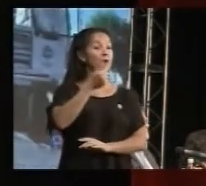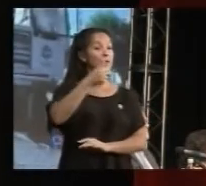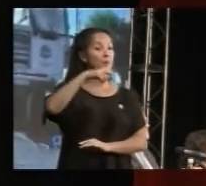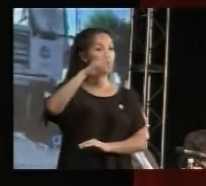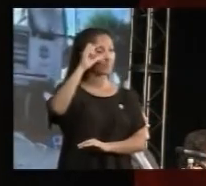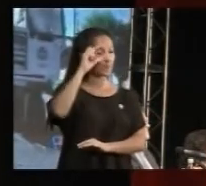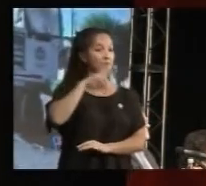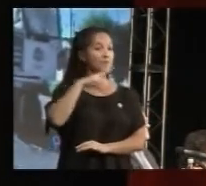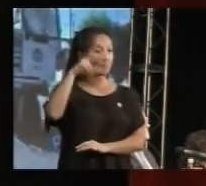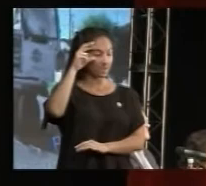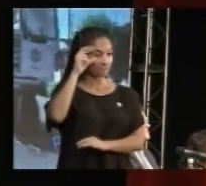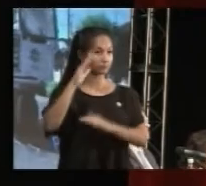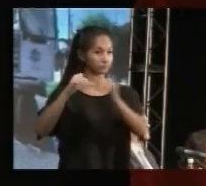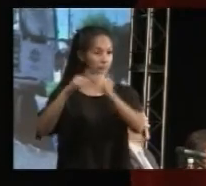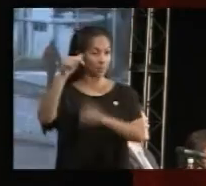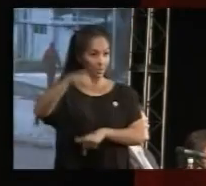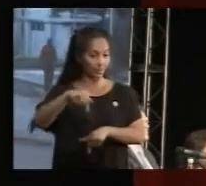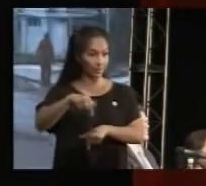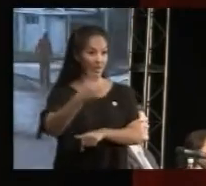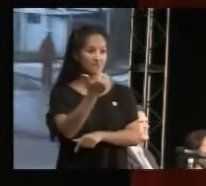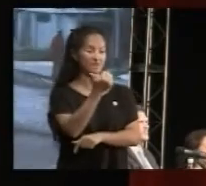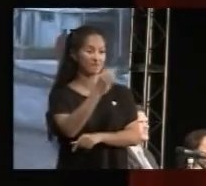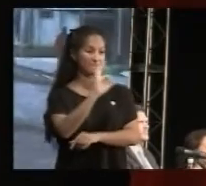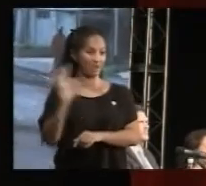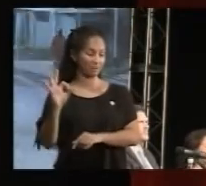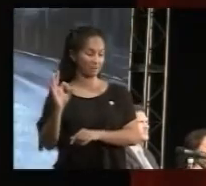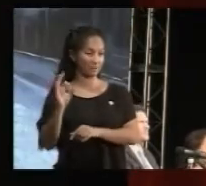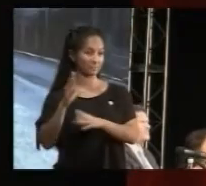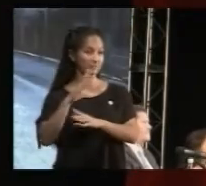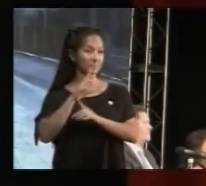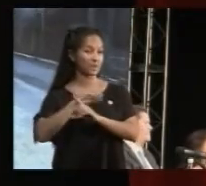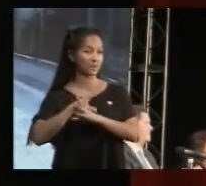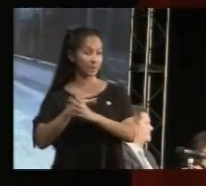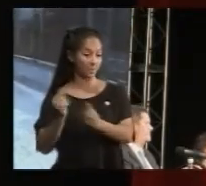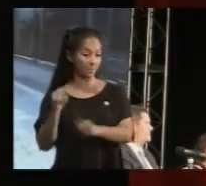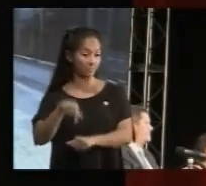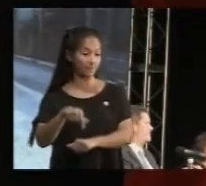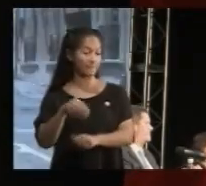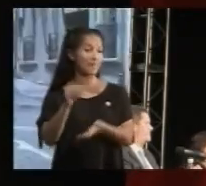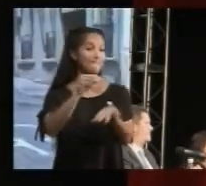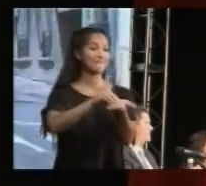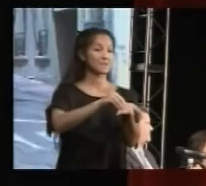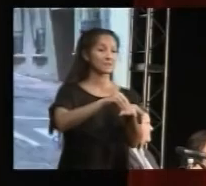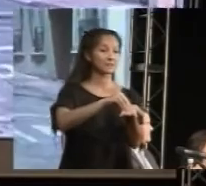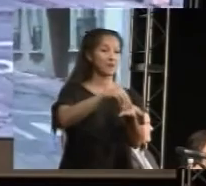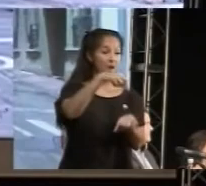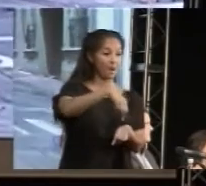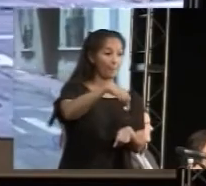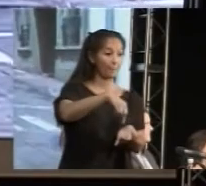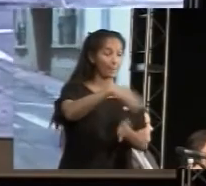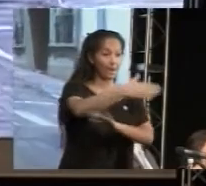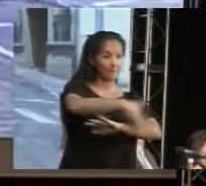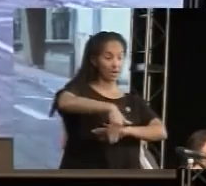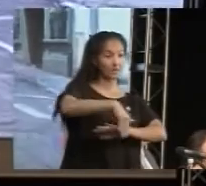Bosco y Maya con financiamiento del Fondo Nacional de la Vivienda y están pronto a iniciarse 500 más en la zona de Calle